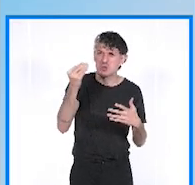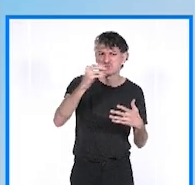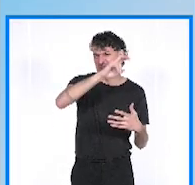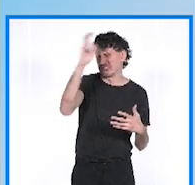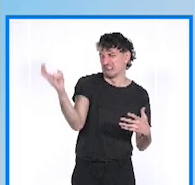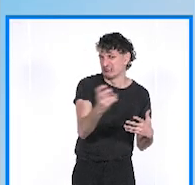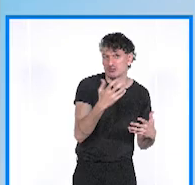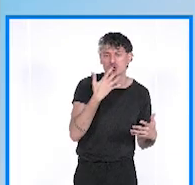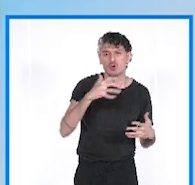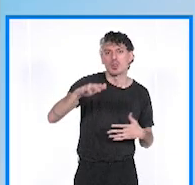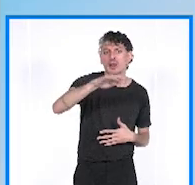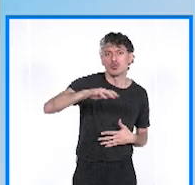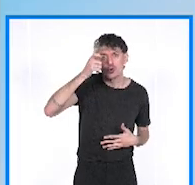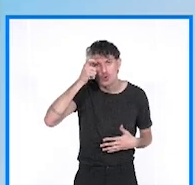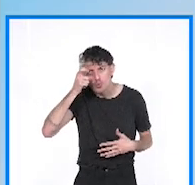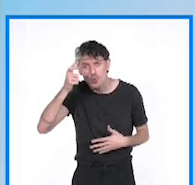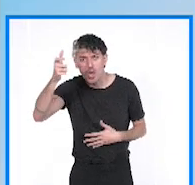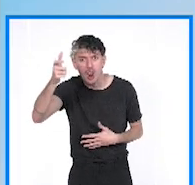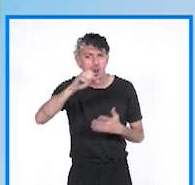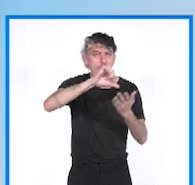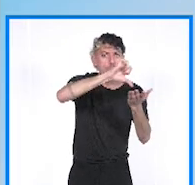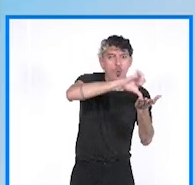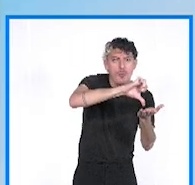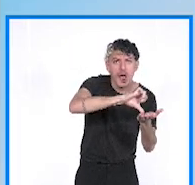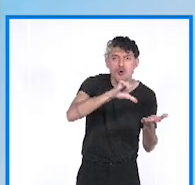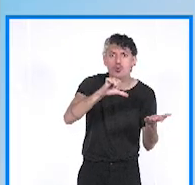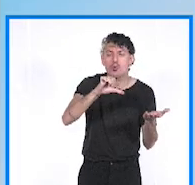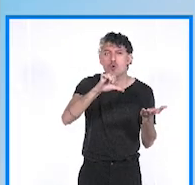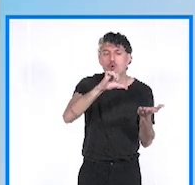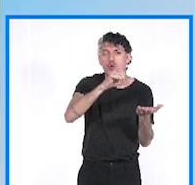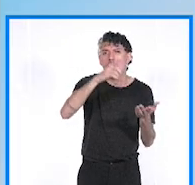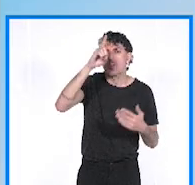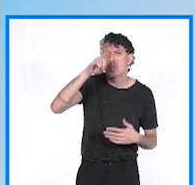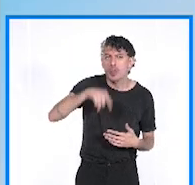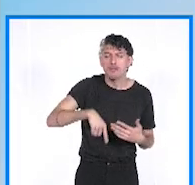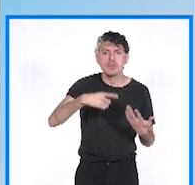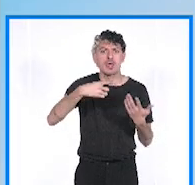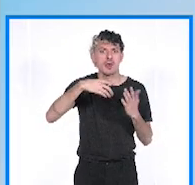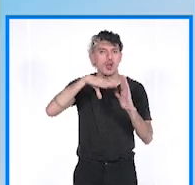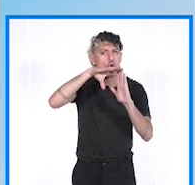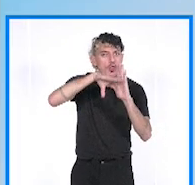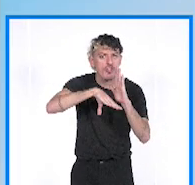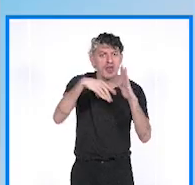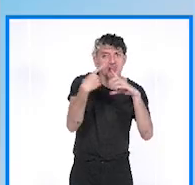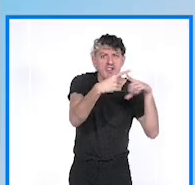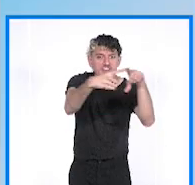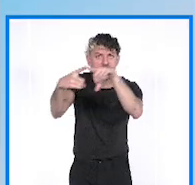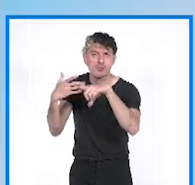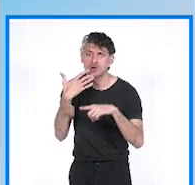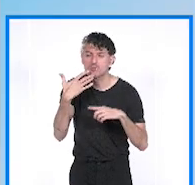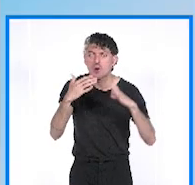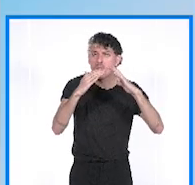territorios más Rurales más urbanos em incluso condiciones previas de partida eh diferentes no casas o